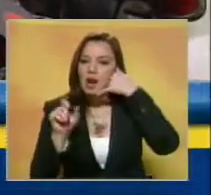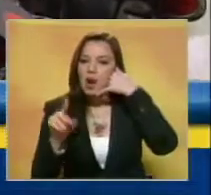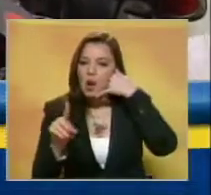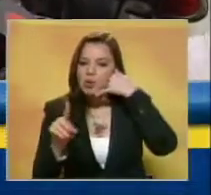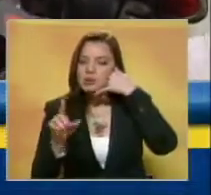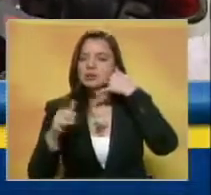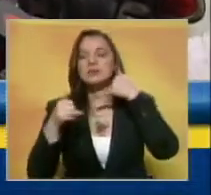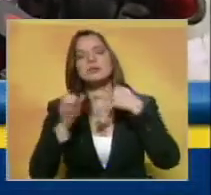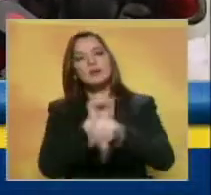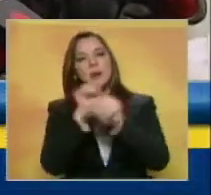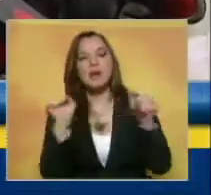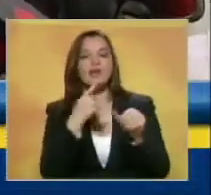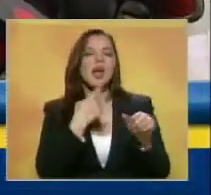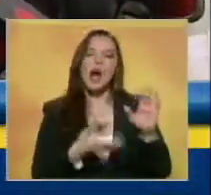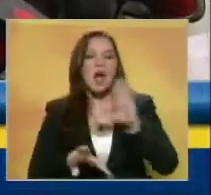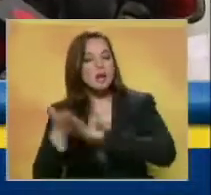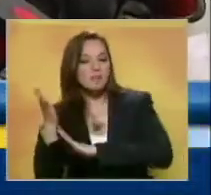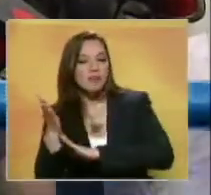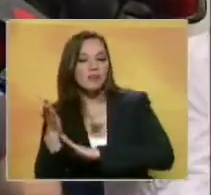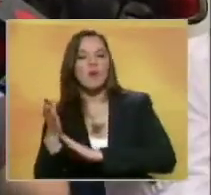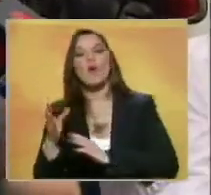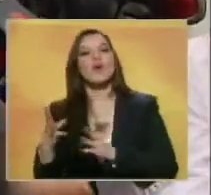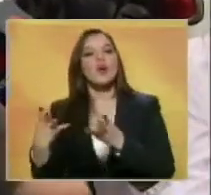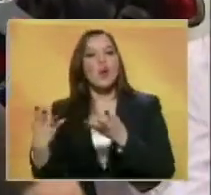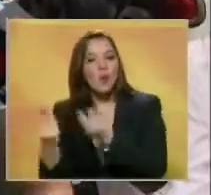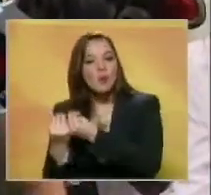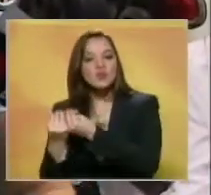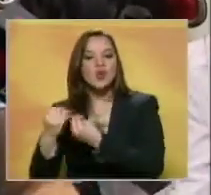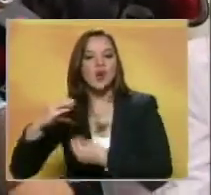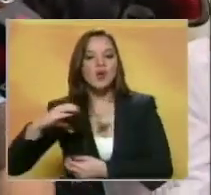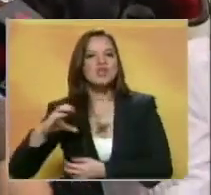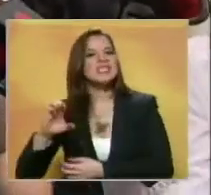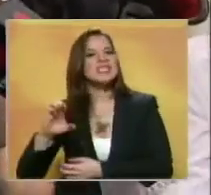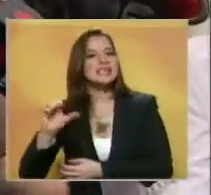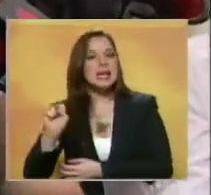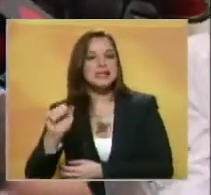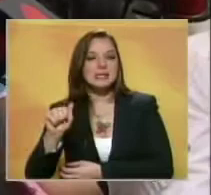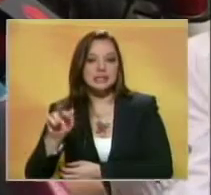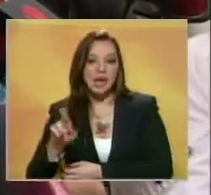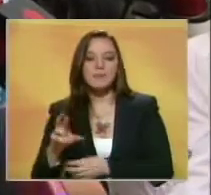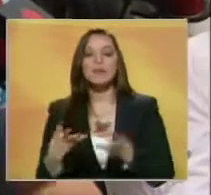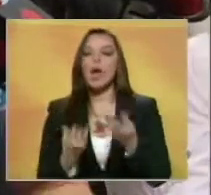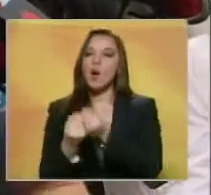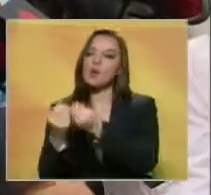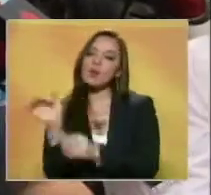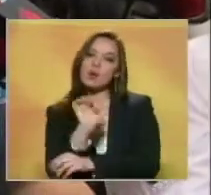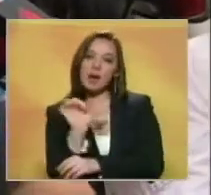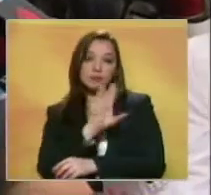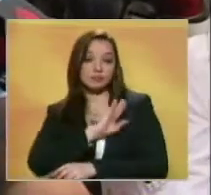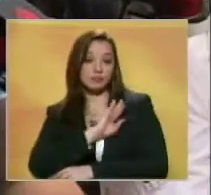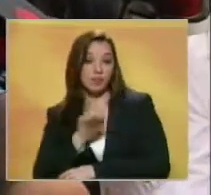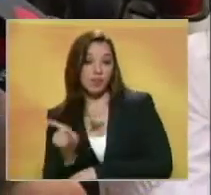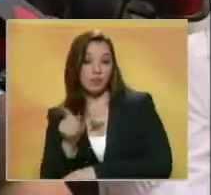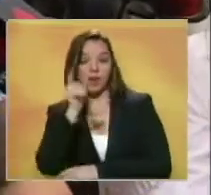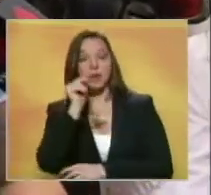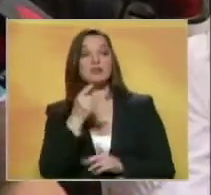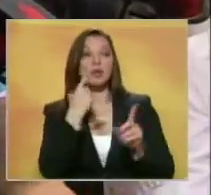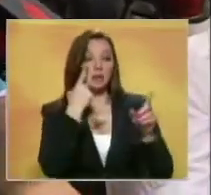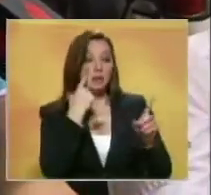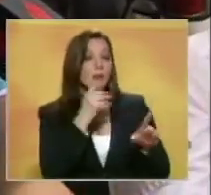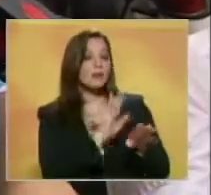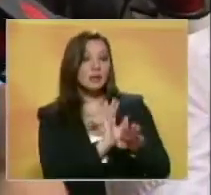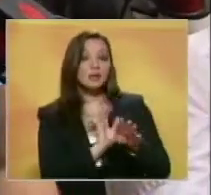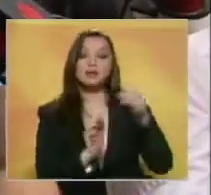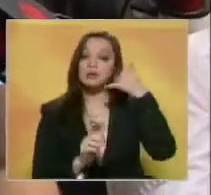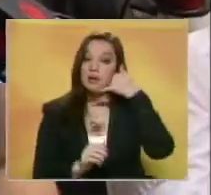diciéndome que iba a hacer un negocio con César, él lo iba a llevar en su vehículo. Y de repente me dice, está pendiente el celular, que